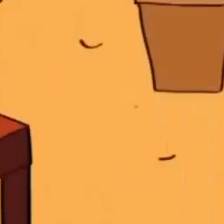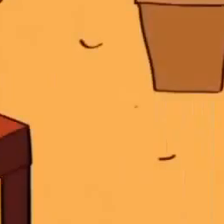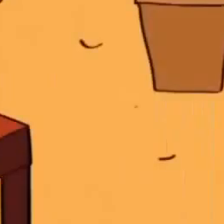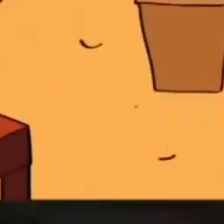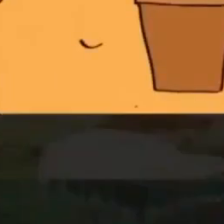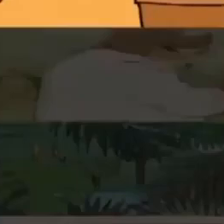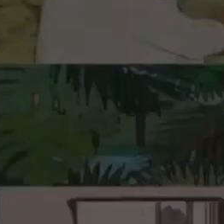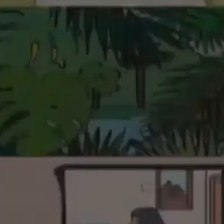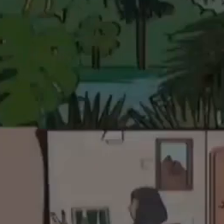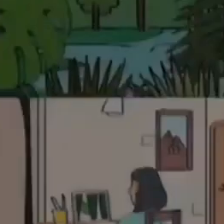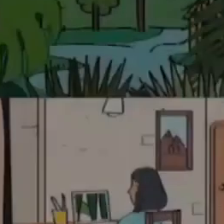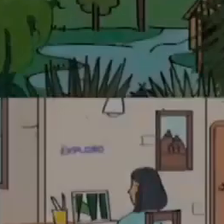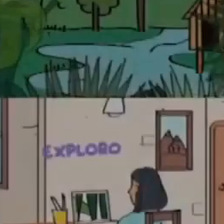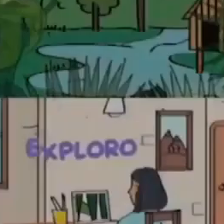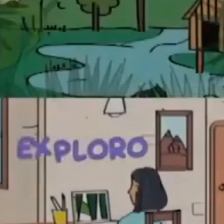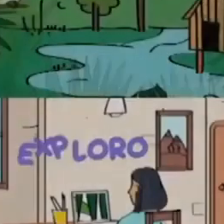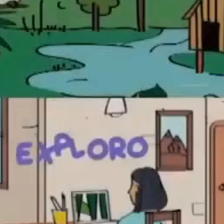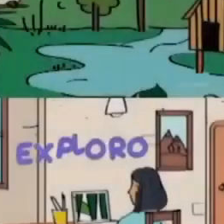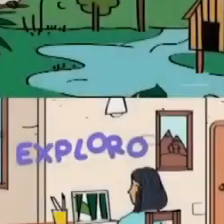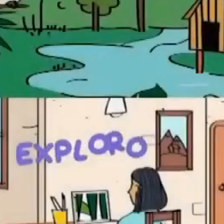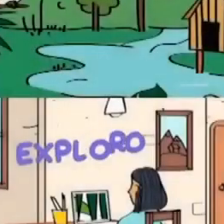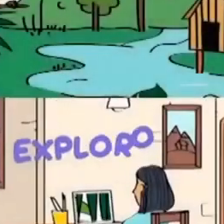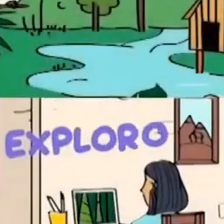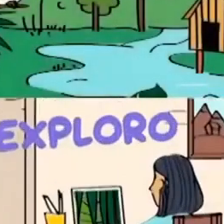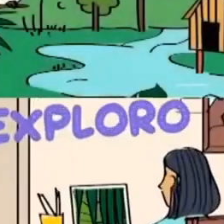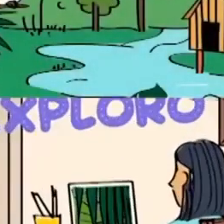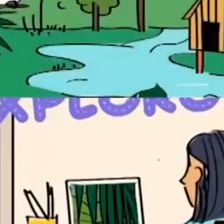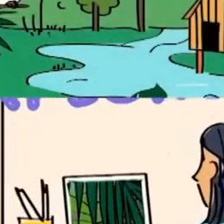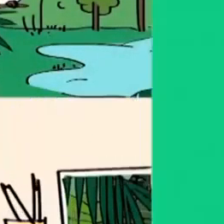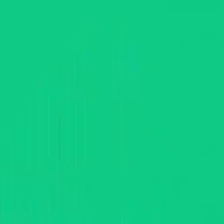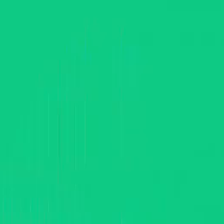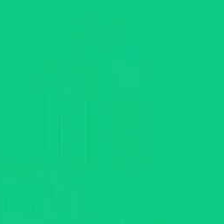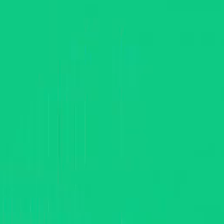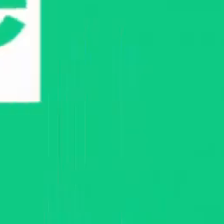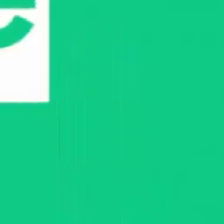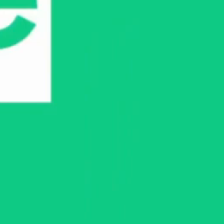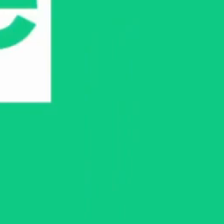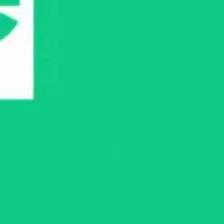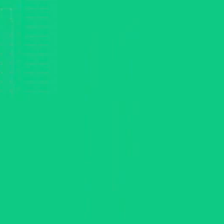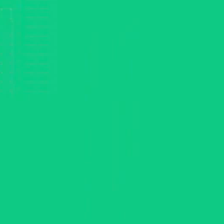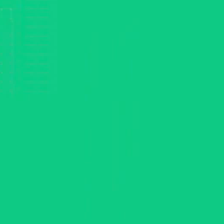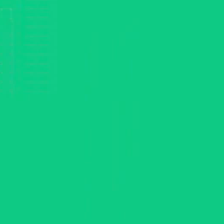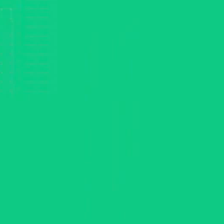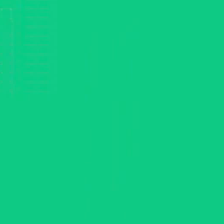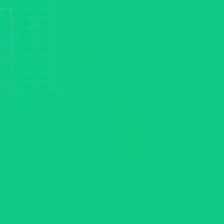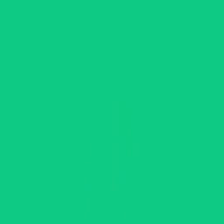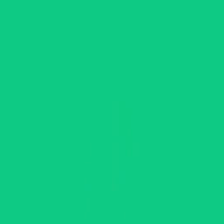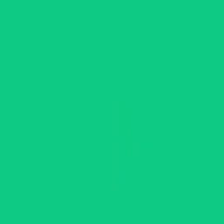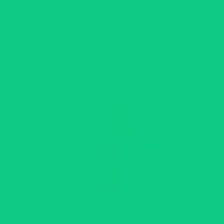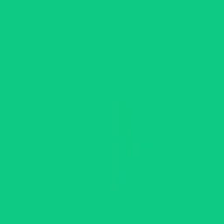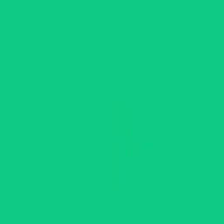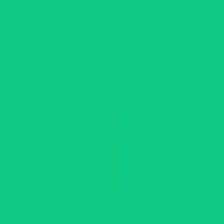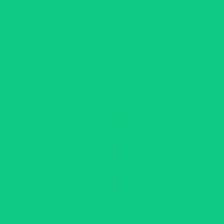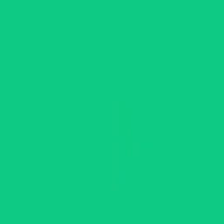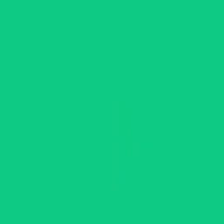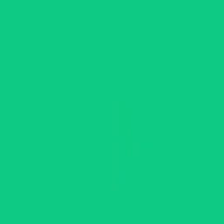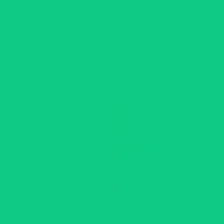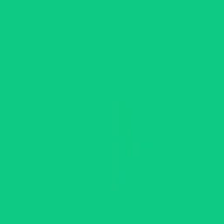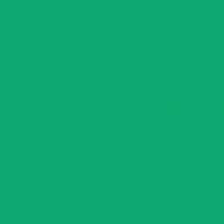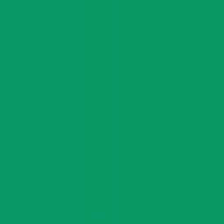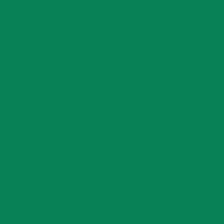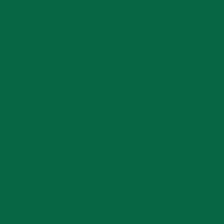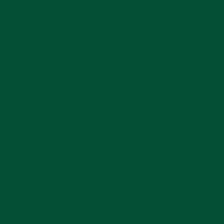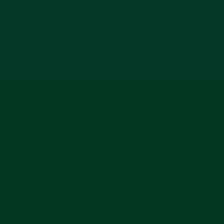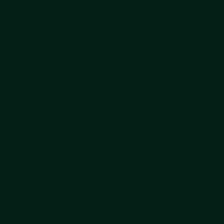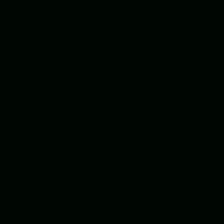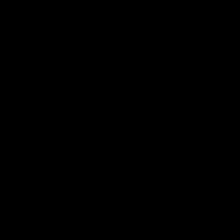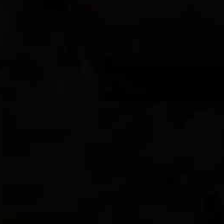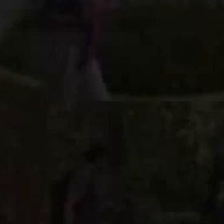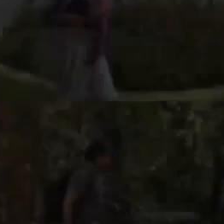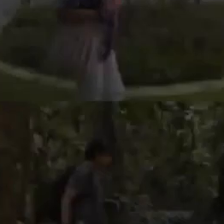Desde las 8:30 hasta las 11 de la mañana. Por TV Perú. Yo me quedo en casa.